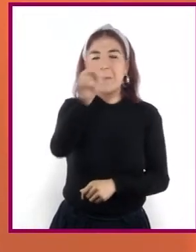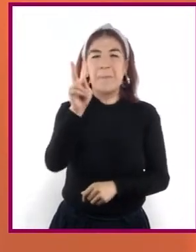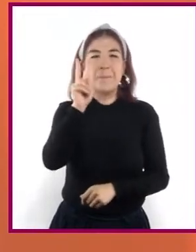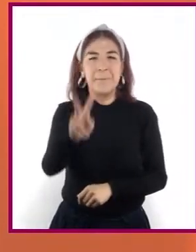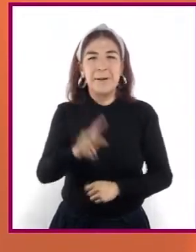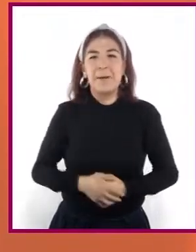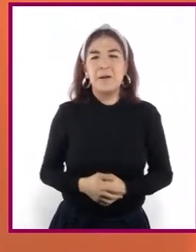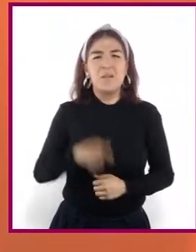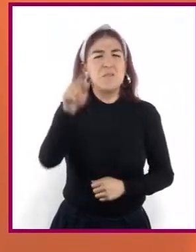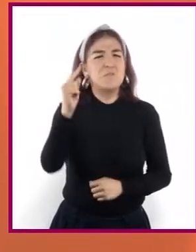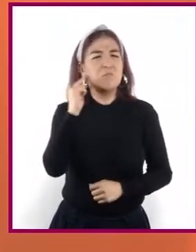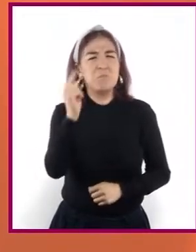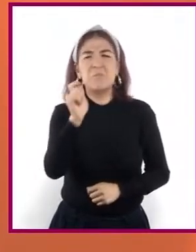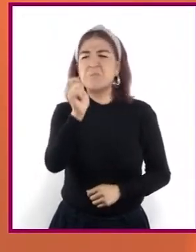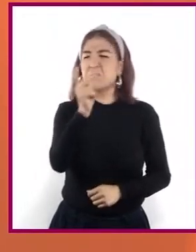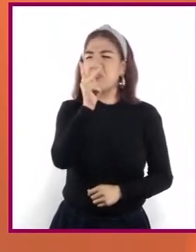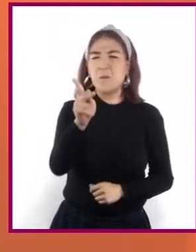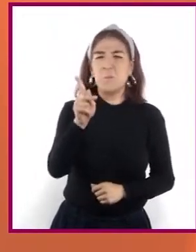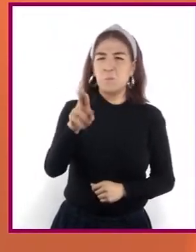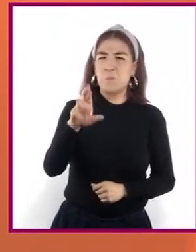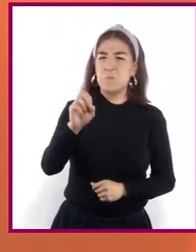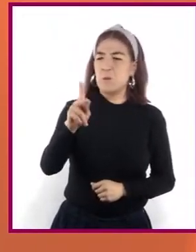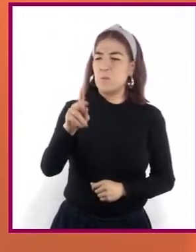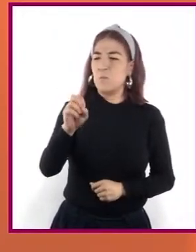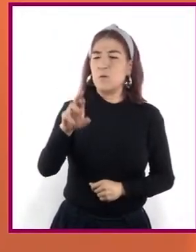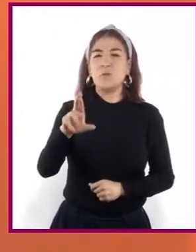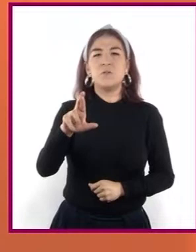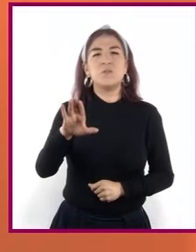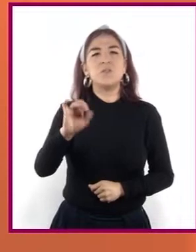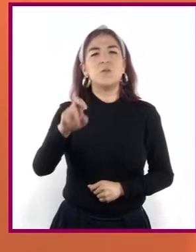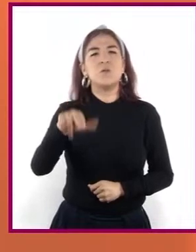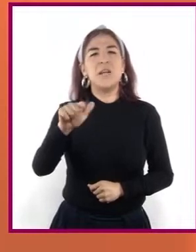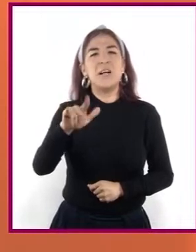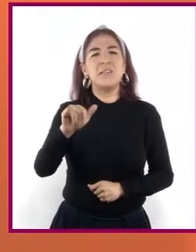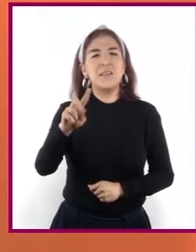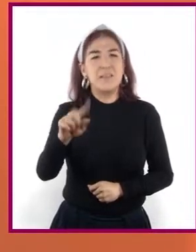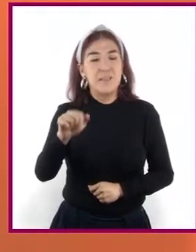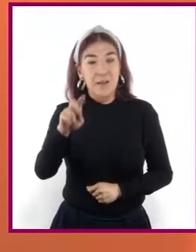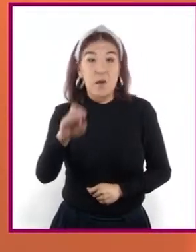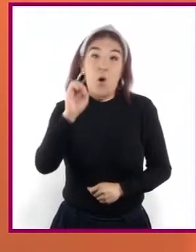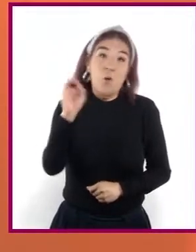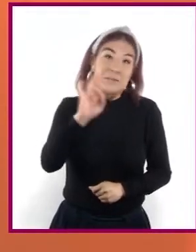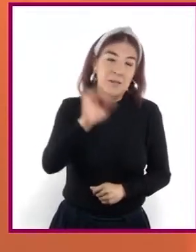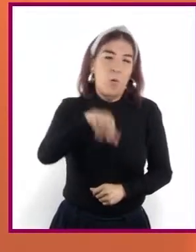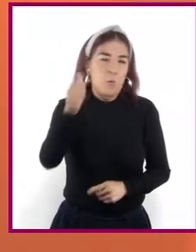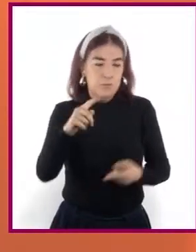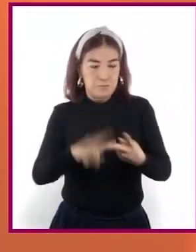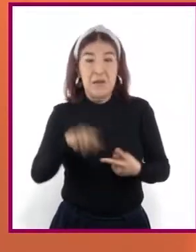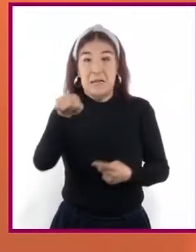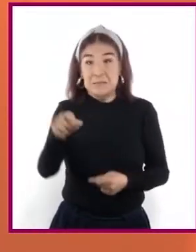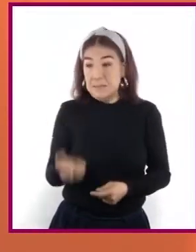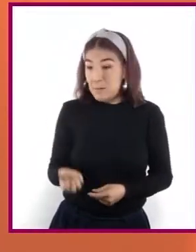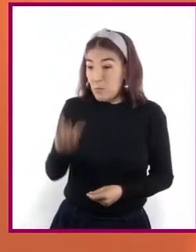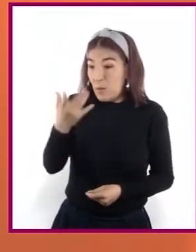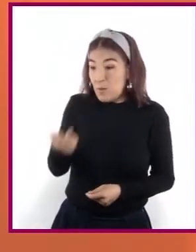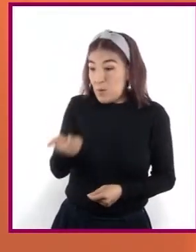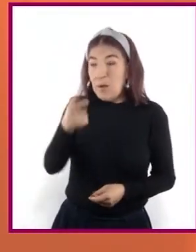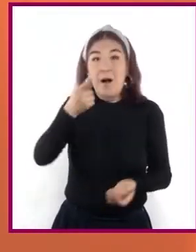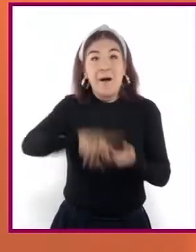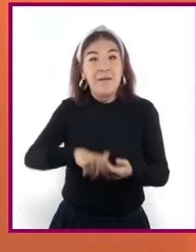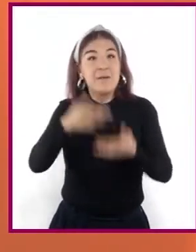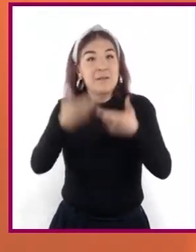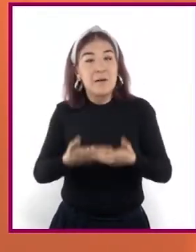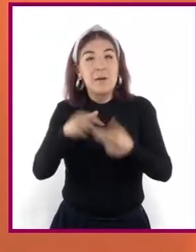palabra proporcionalidad? O tal vez cuando dicen, esas cantidades son proporcionales, o quizá no de manera explícita.